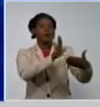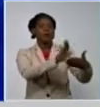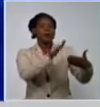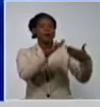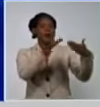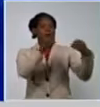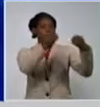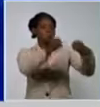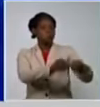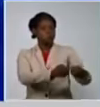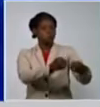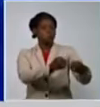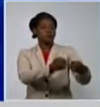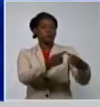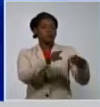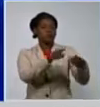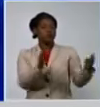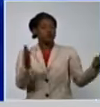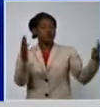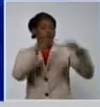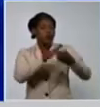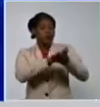Eso, fíjate, eso pasa